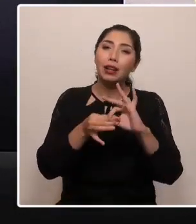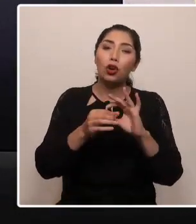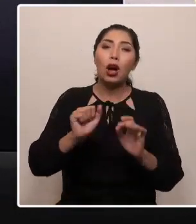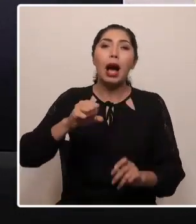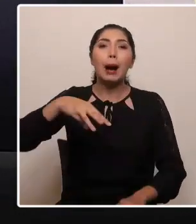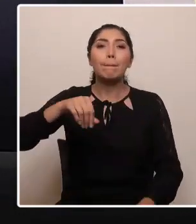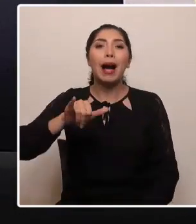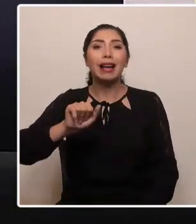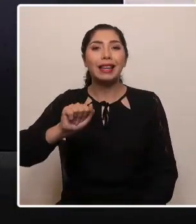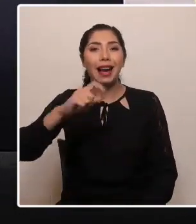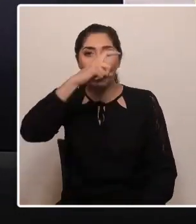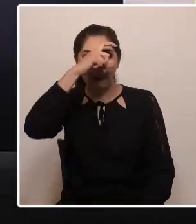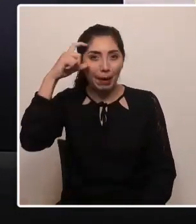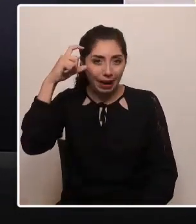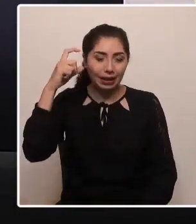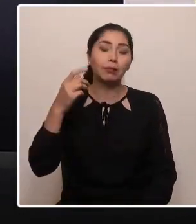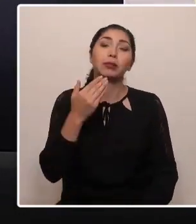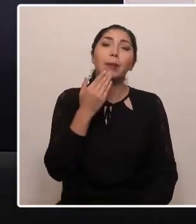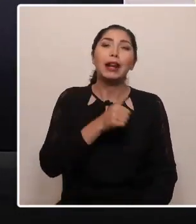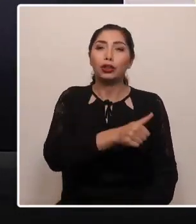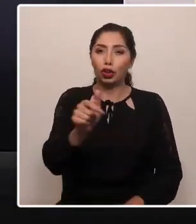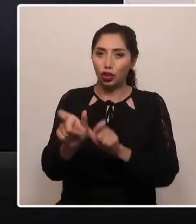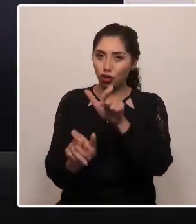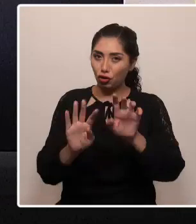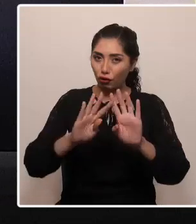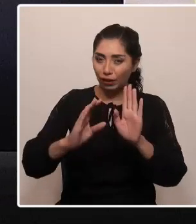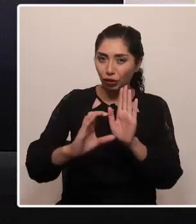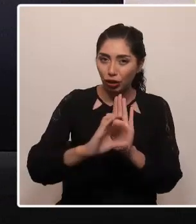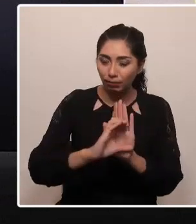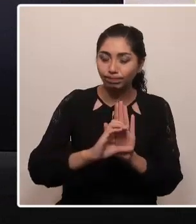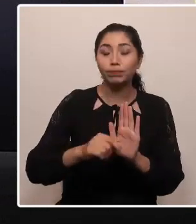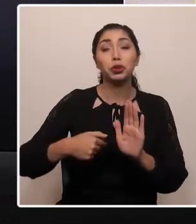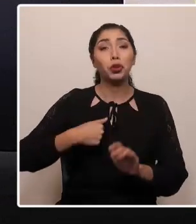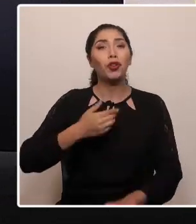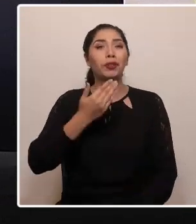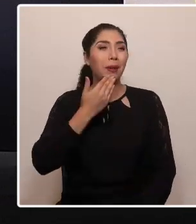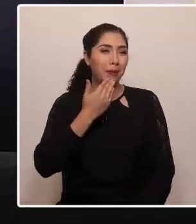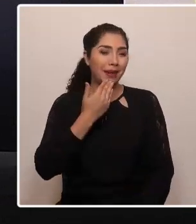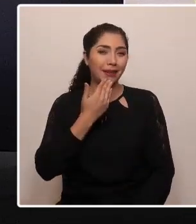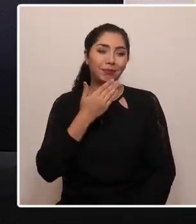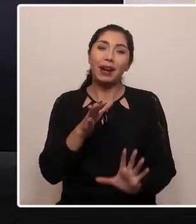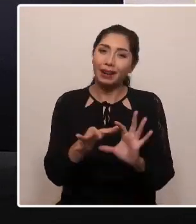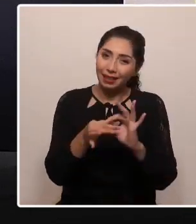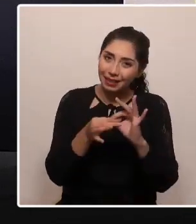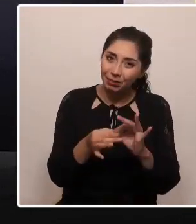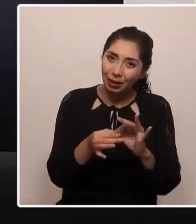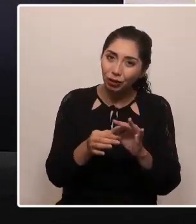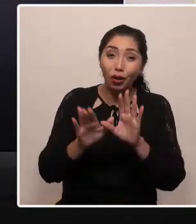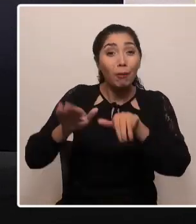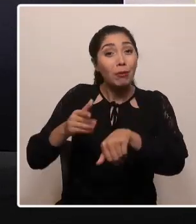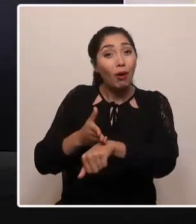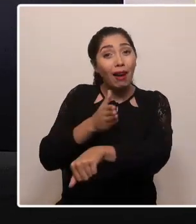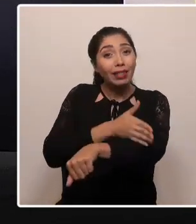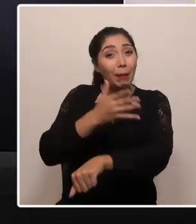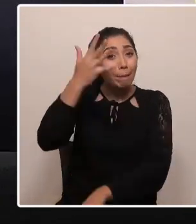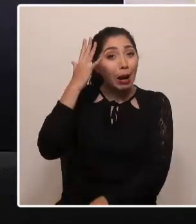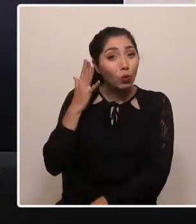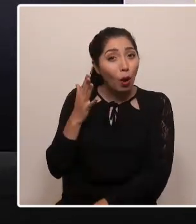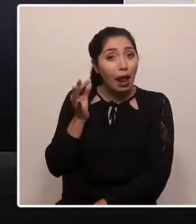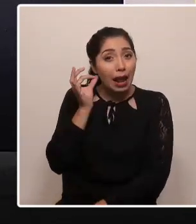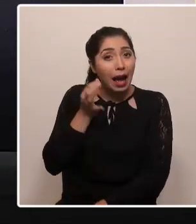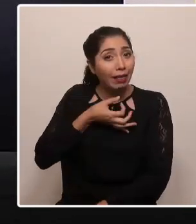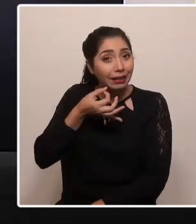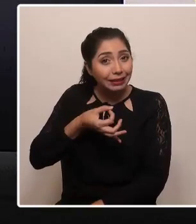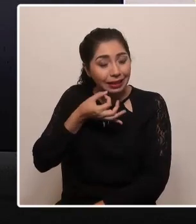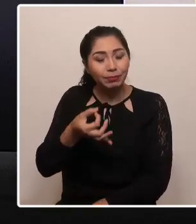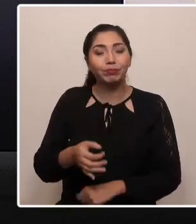a todas y todos los convencionales. Me quiero sumar a los agradecimientos que estaba recién realizando Manuela, a toda